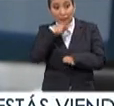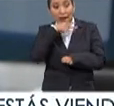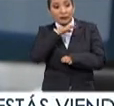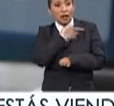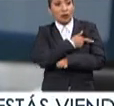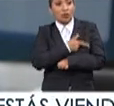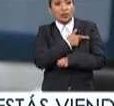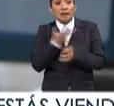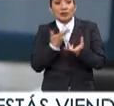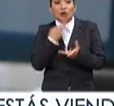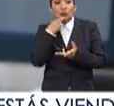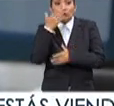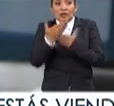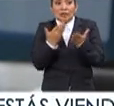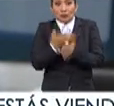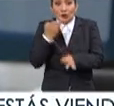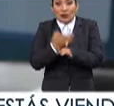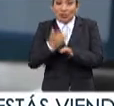el